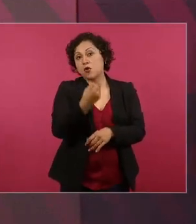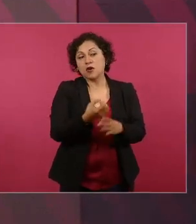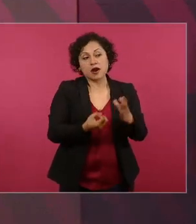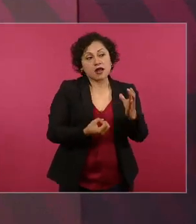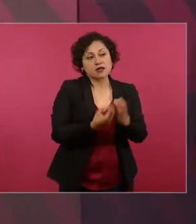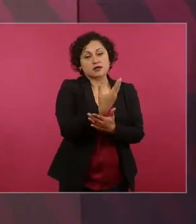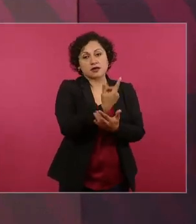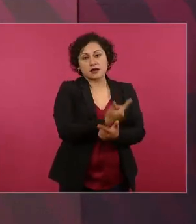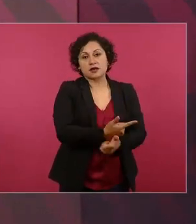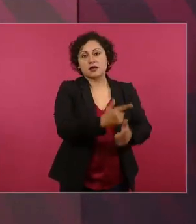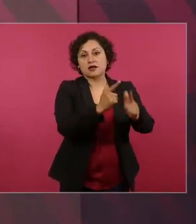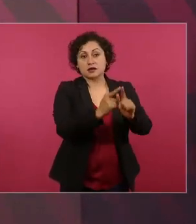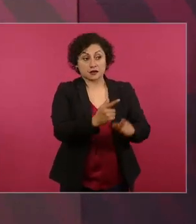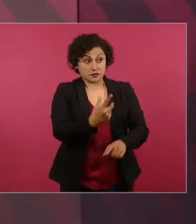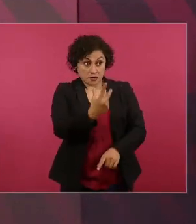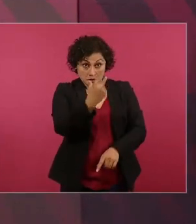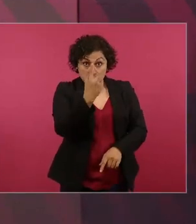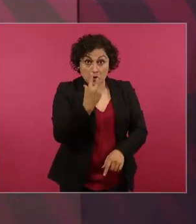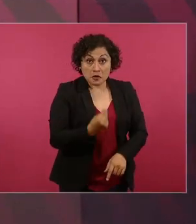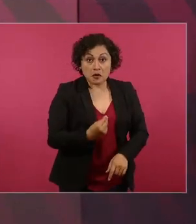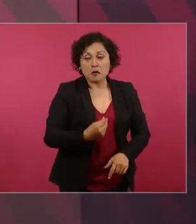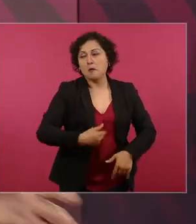todo el peso de la ley.